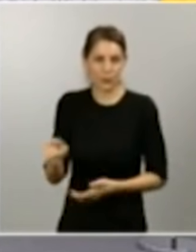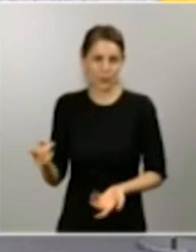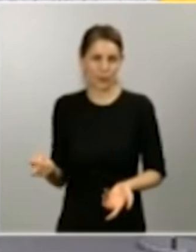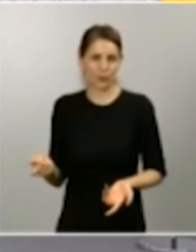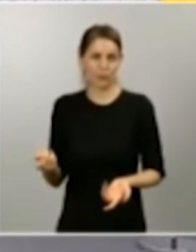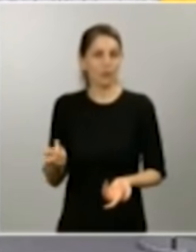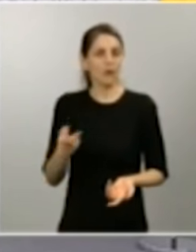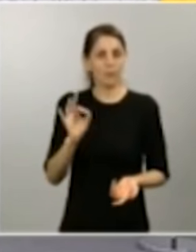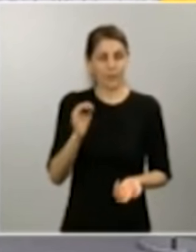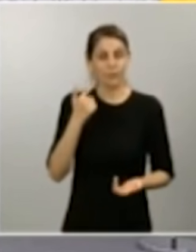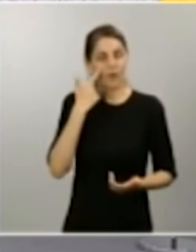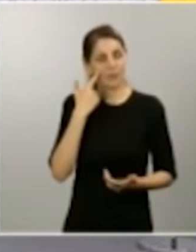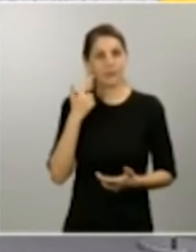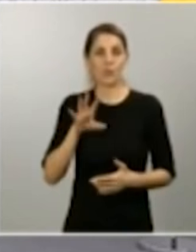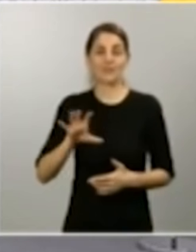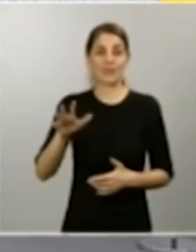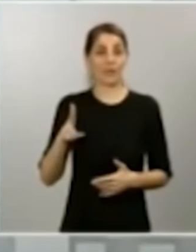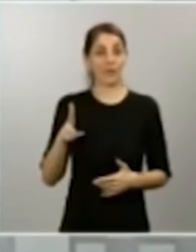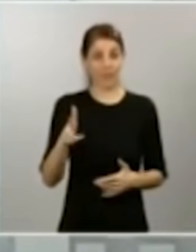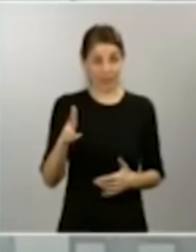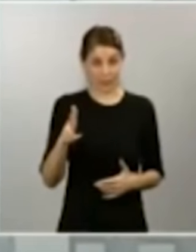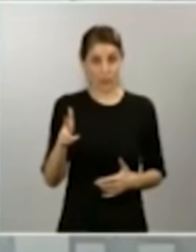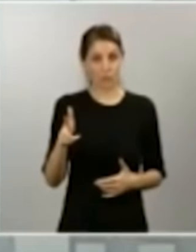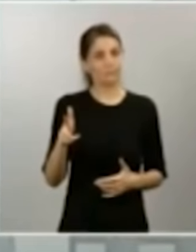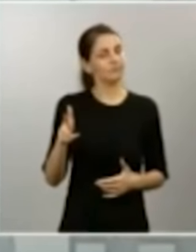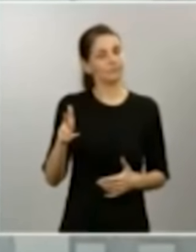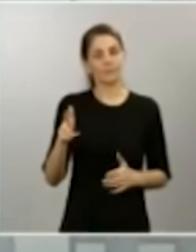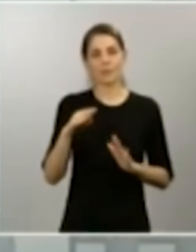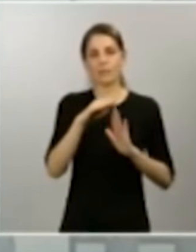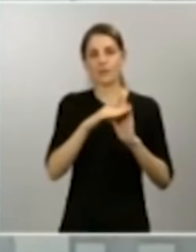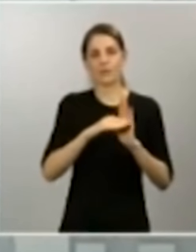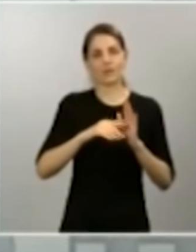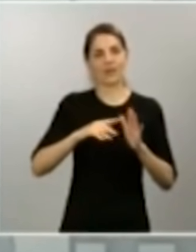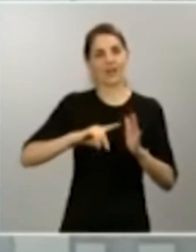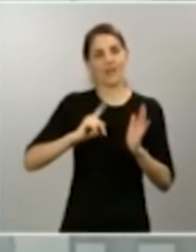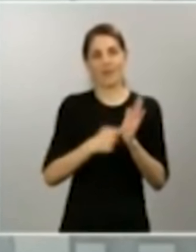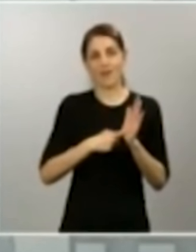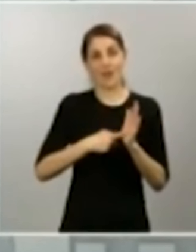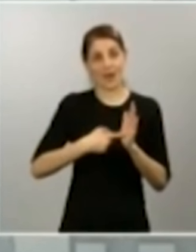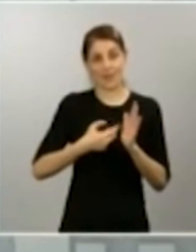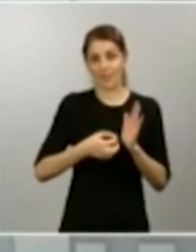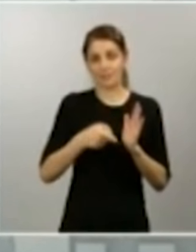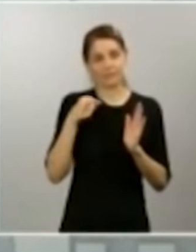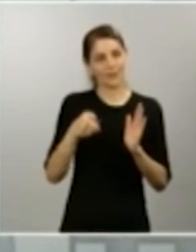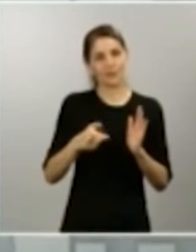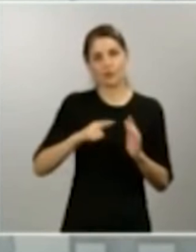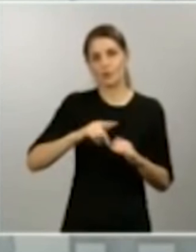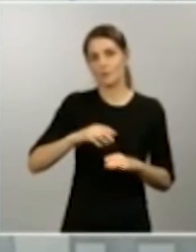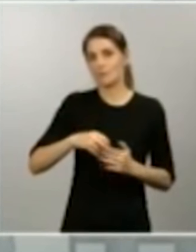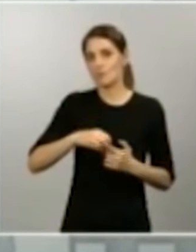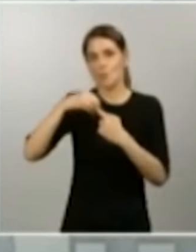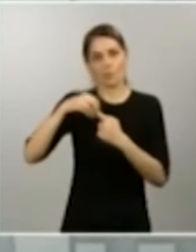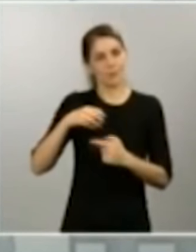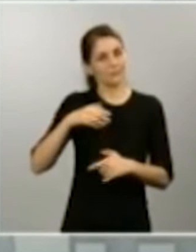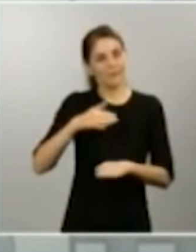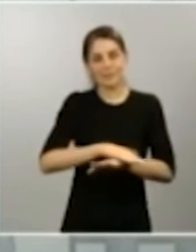Derecho el principio de legalidad es el elemento y el pilar base, con lo cual la norma se